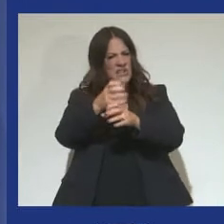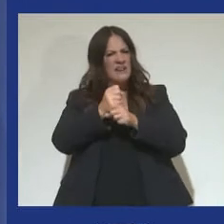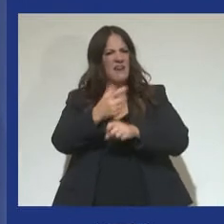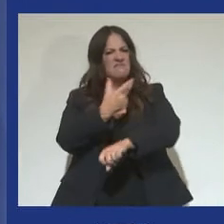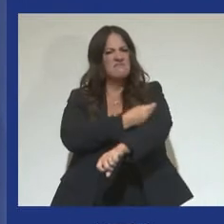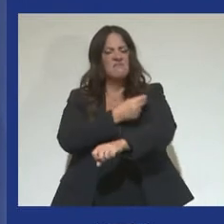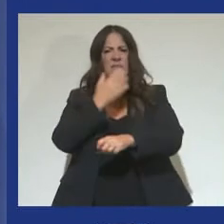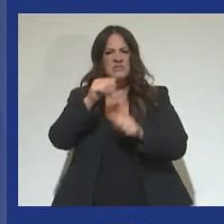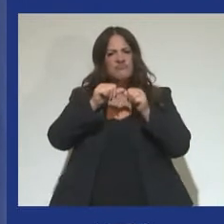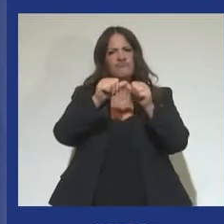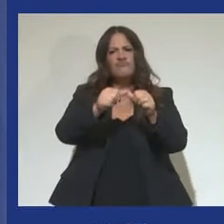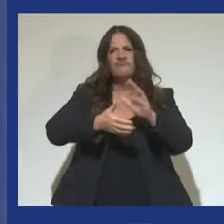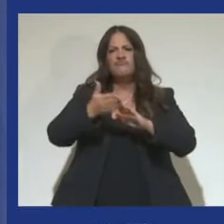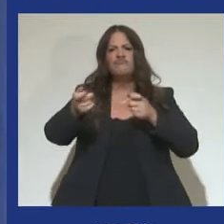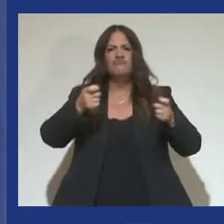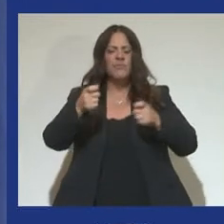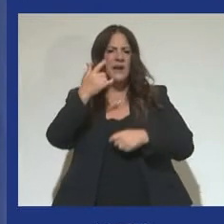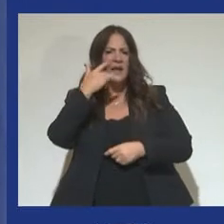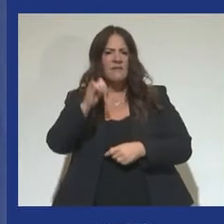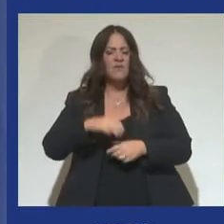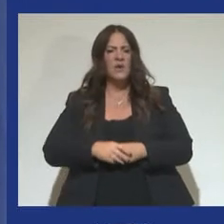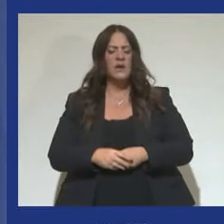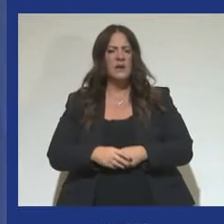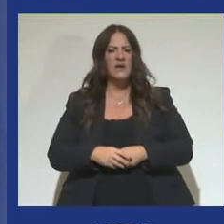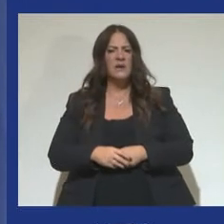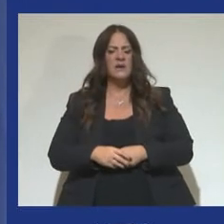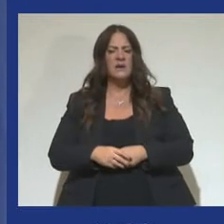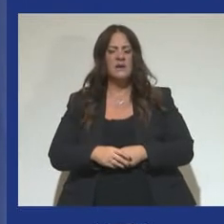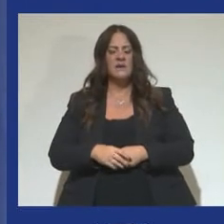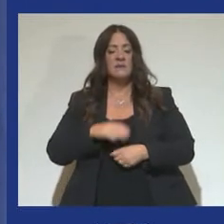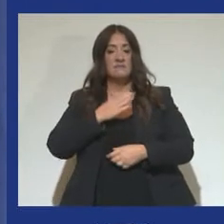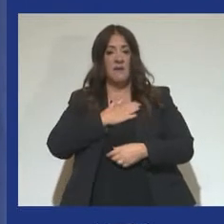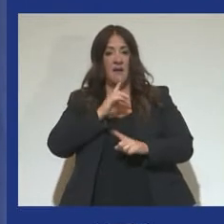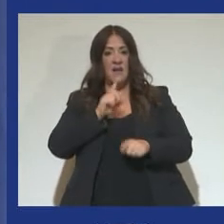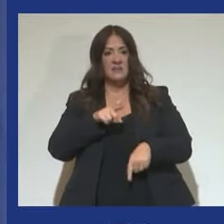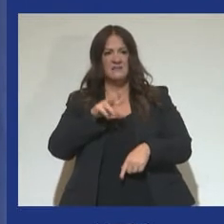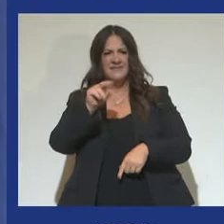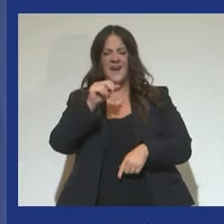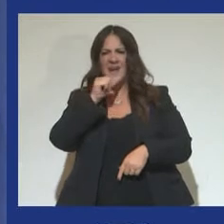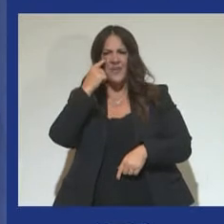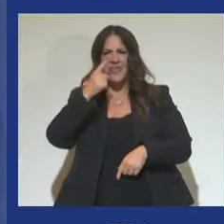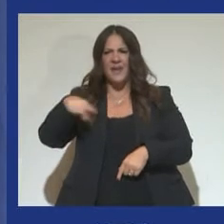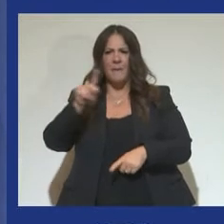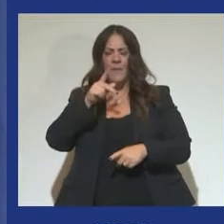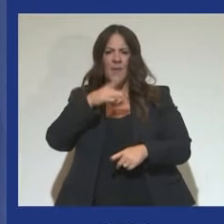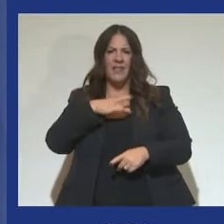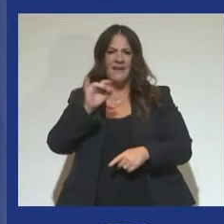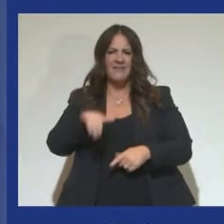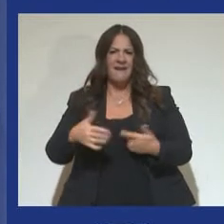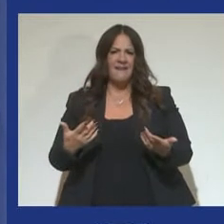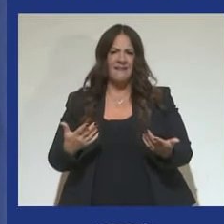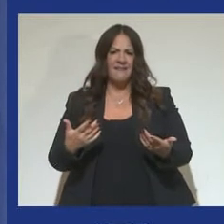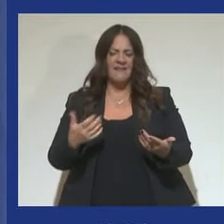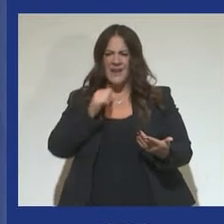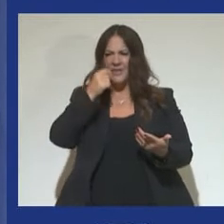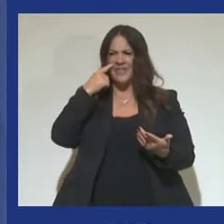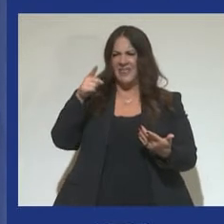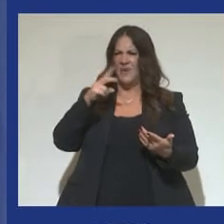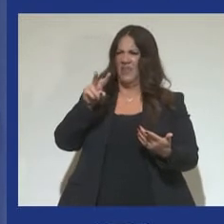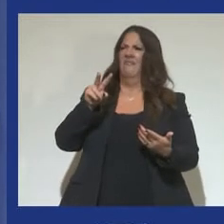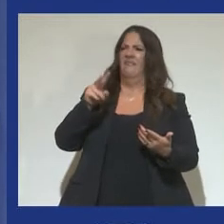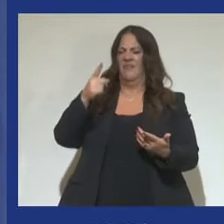piensa que debería recibirse prioridad mi opinión humilde es que yo no creo que eso quede bien con la gente